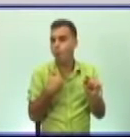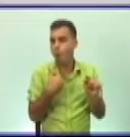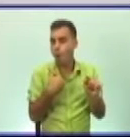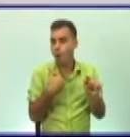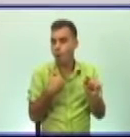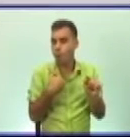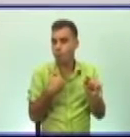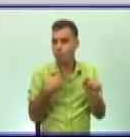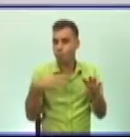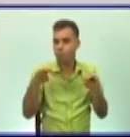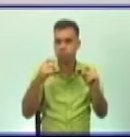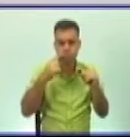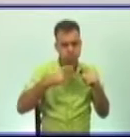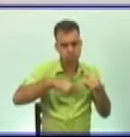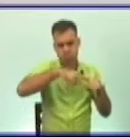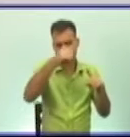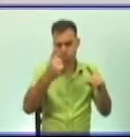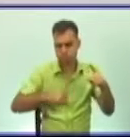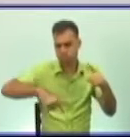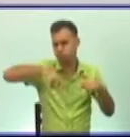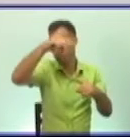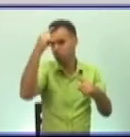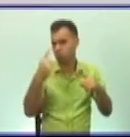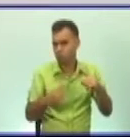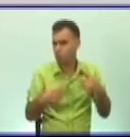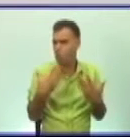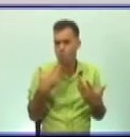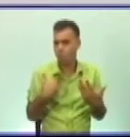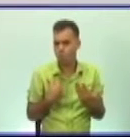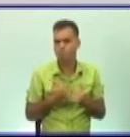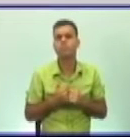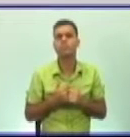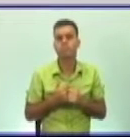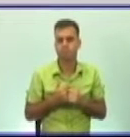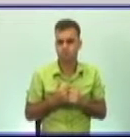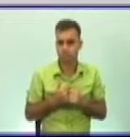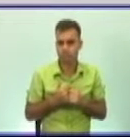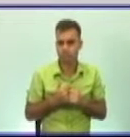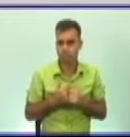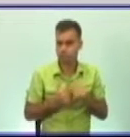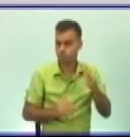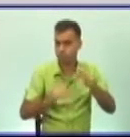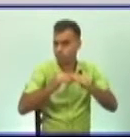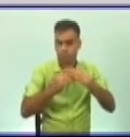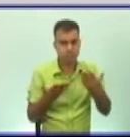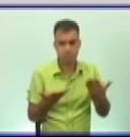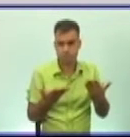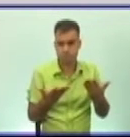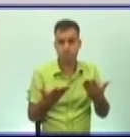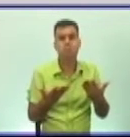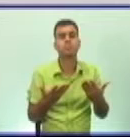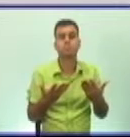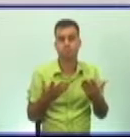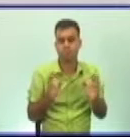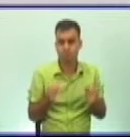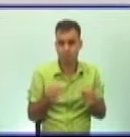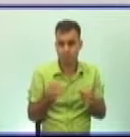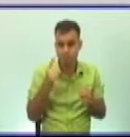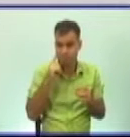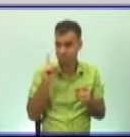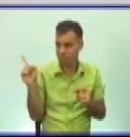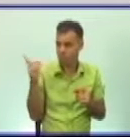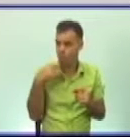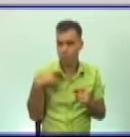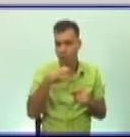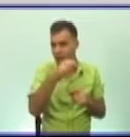circuitos oscilaciones de máximas amplitudes? Las máximas amplitudes son la razón entre la tensión máxima que